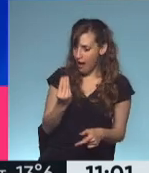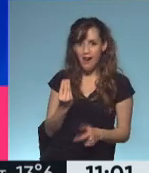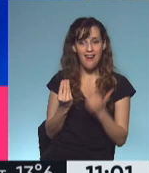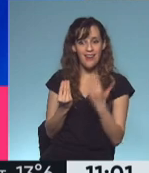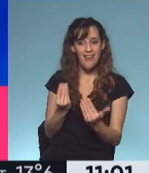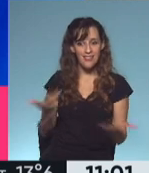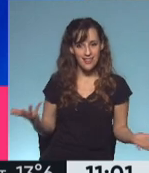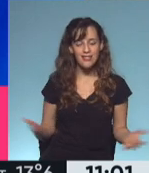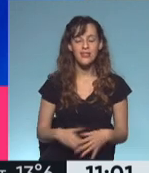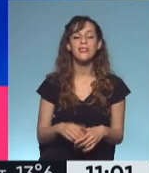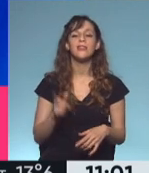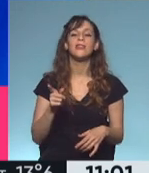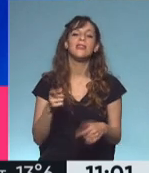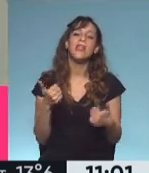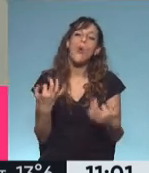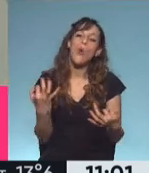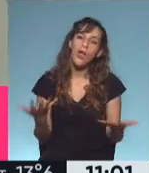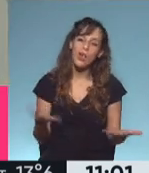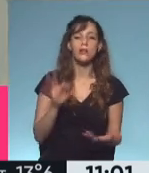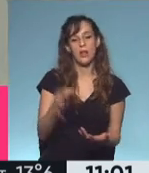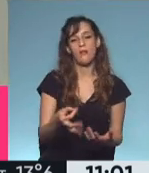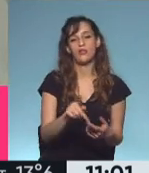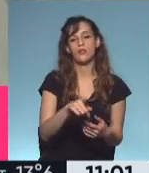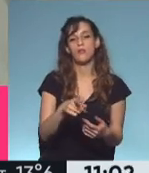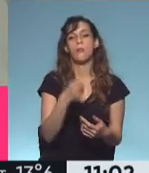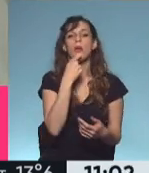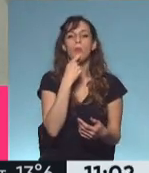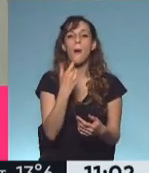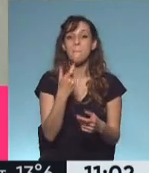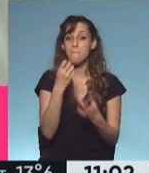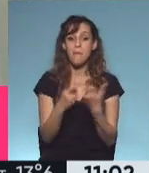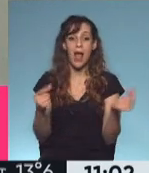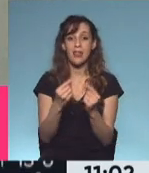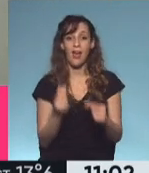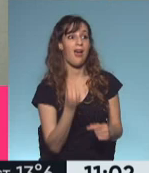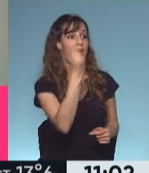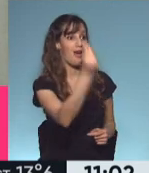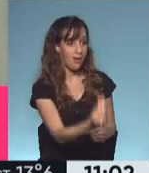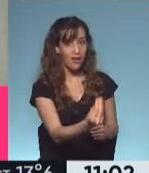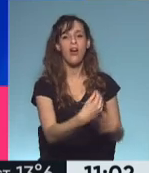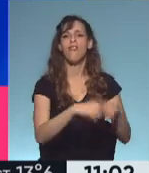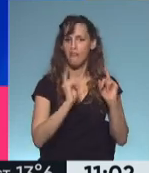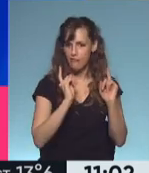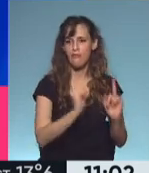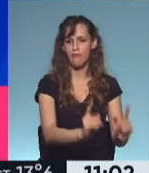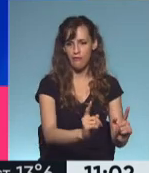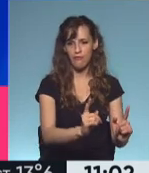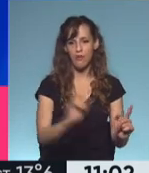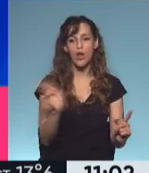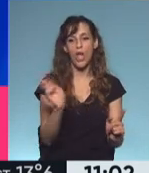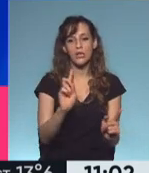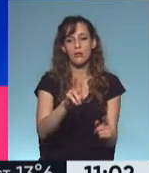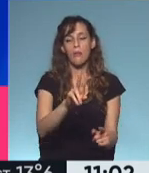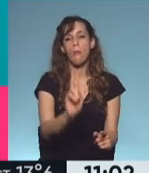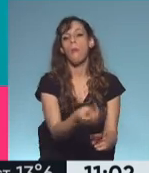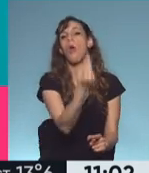regalar cuando vos sabés que es una planta que no se le va a morir al otro día, que es una planta que tiene chances que lo va a vivir. Y que perdura, que es algo que te queda medio como. Y que tenés